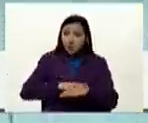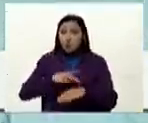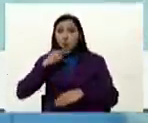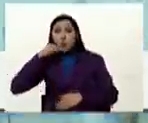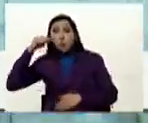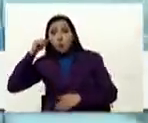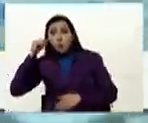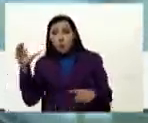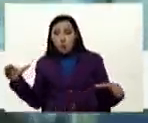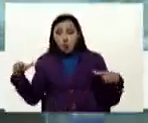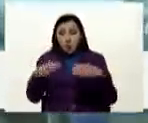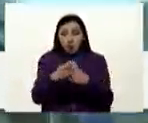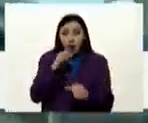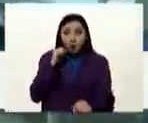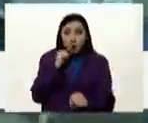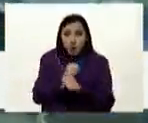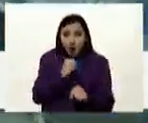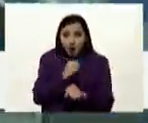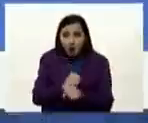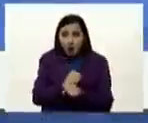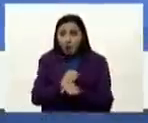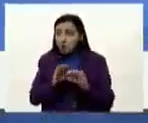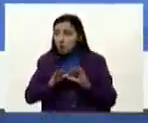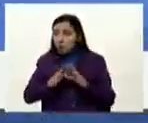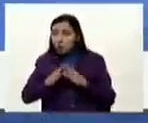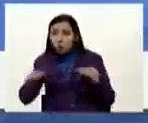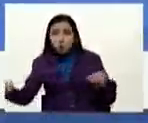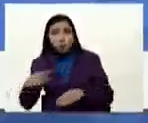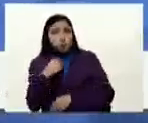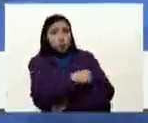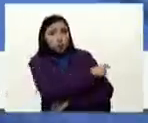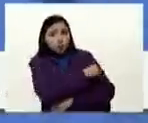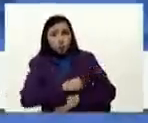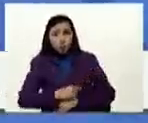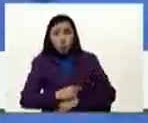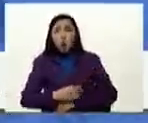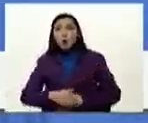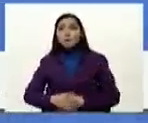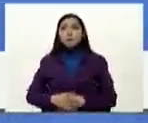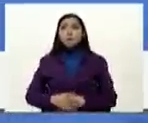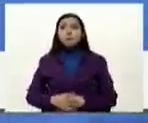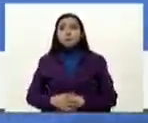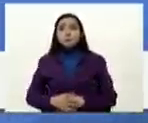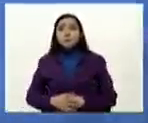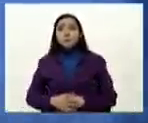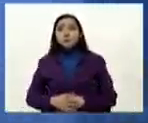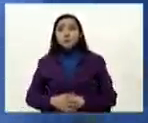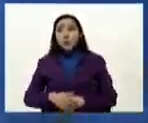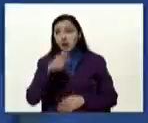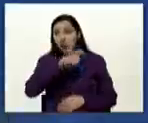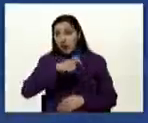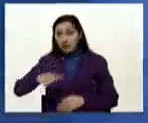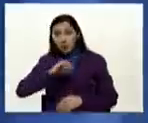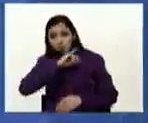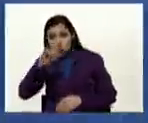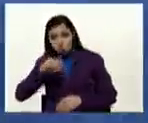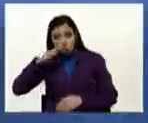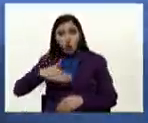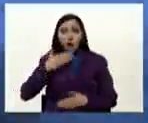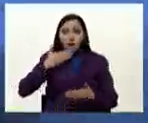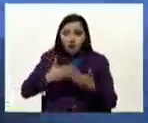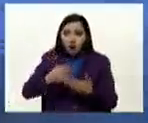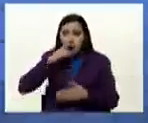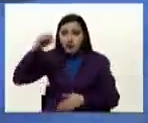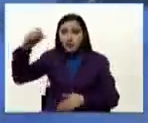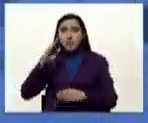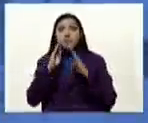nombre del equipo que acompaña a todo este glorioso ejército de batas blancas y en nombre de los zulianos y las zulianas, muchas gracias y